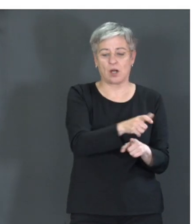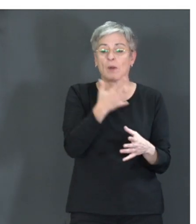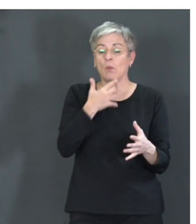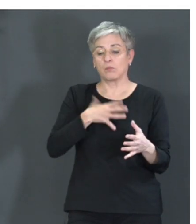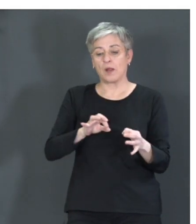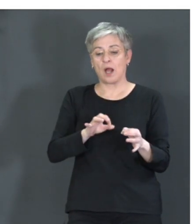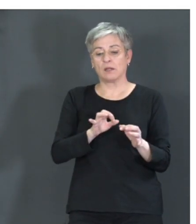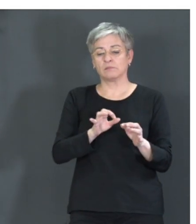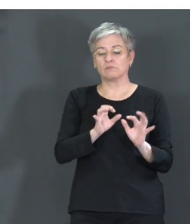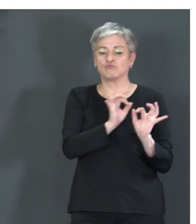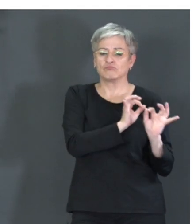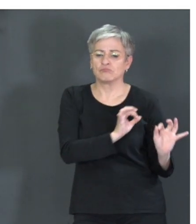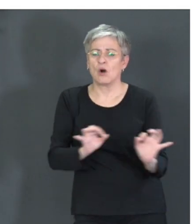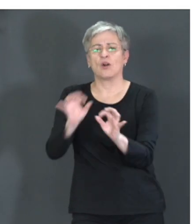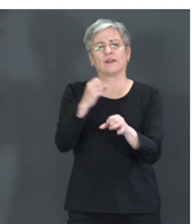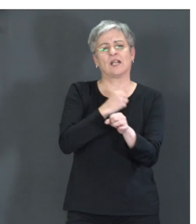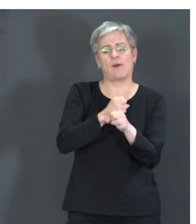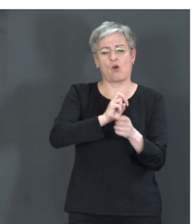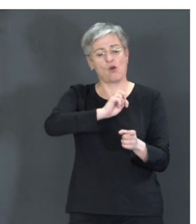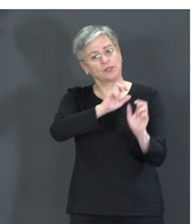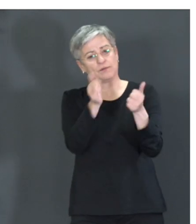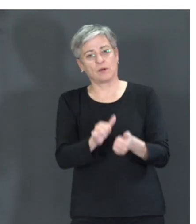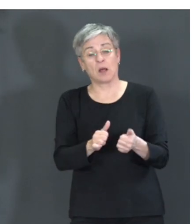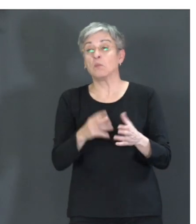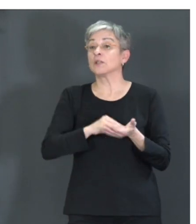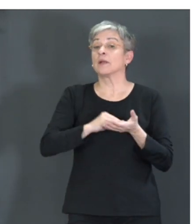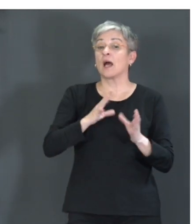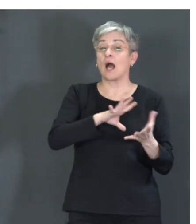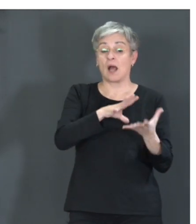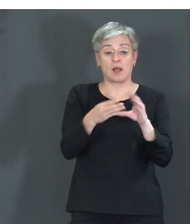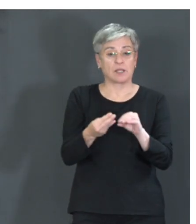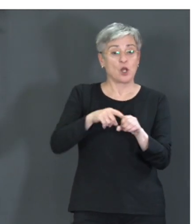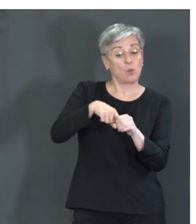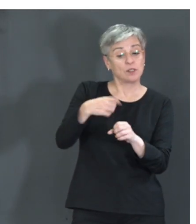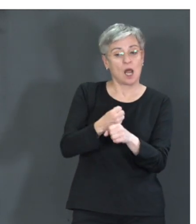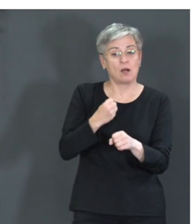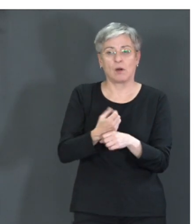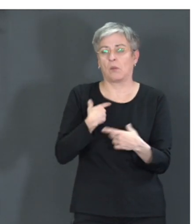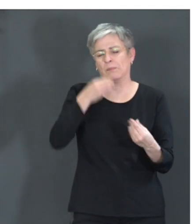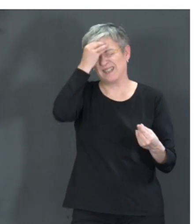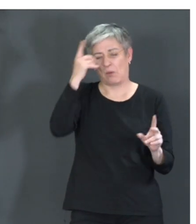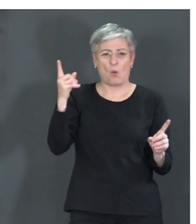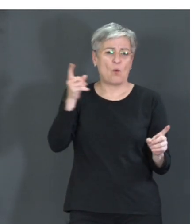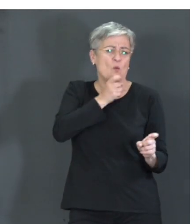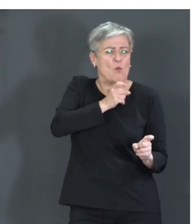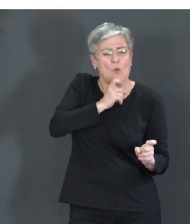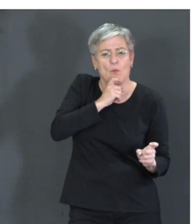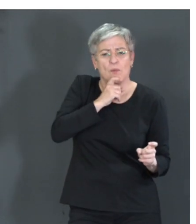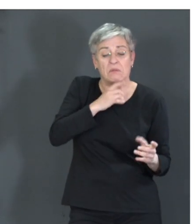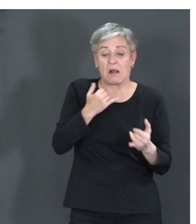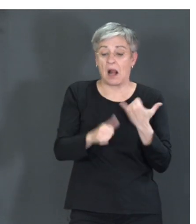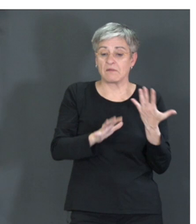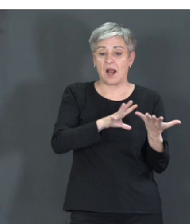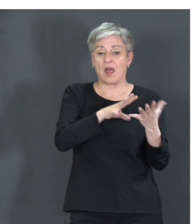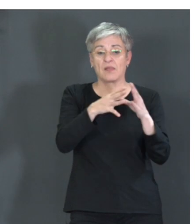reorganizar el trabajo. Y muchas de las adaptaciones de puesto, que a veces pensamos en cosas complicadas y tal, son